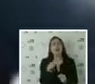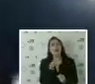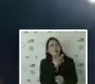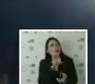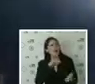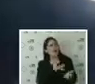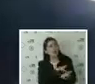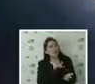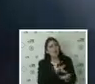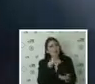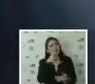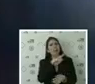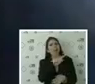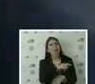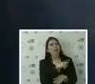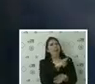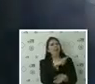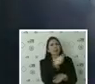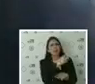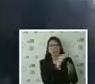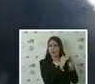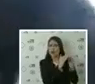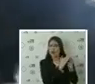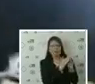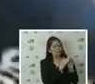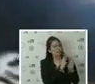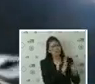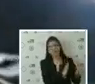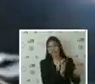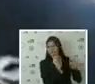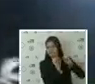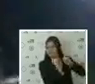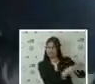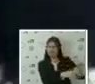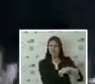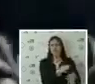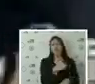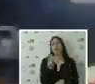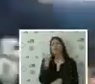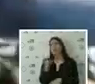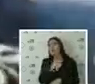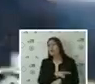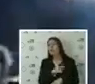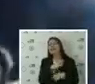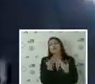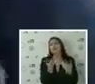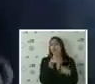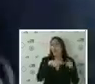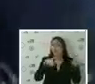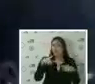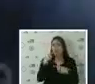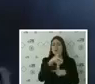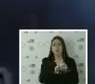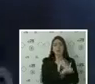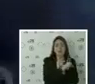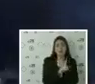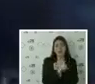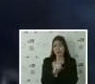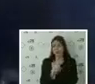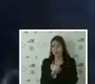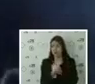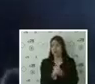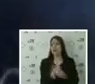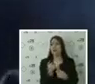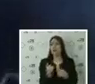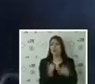casas, de darle seguimiento al agresor o a su situación. Y pues me regreso al